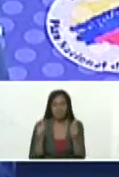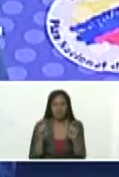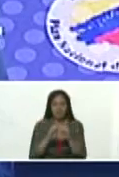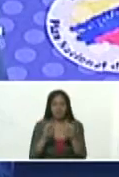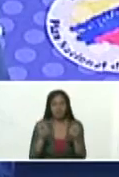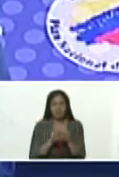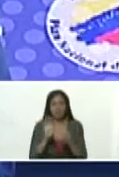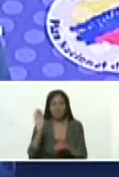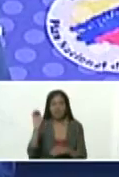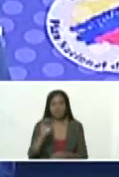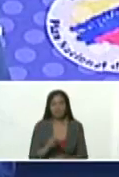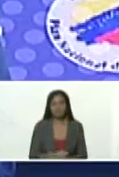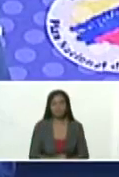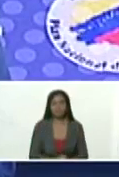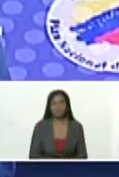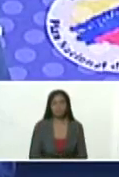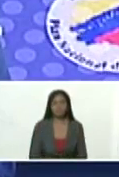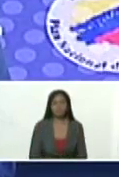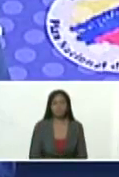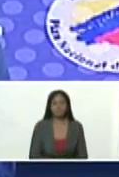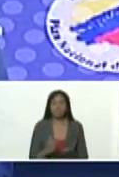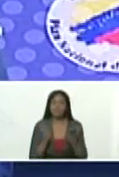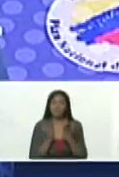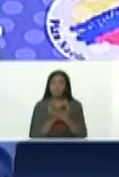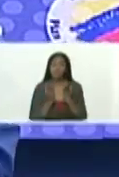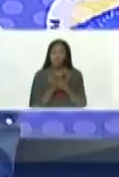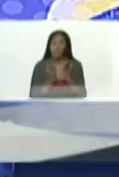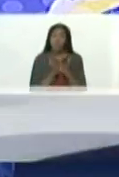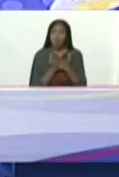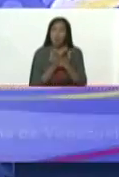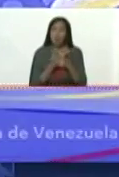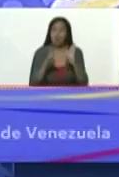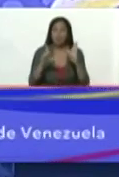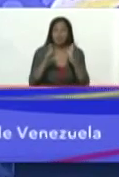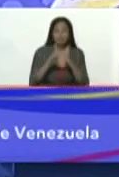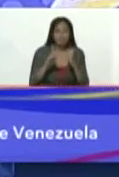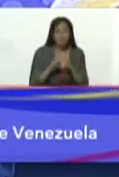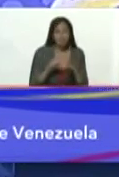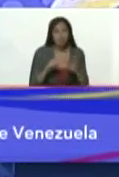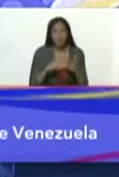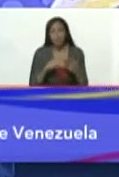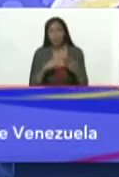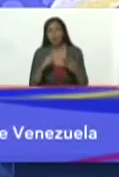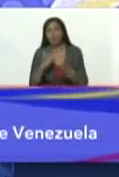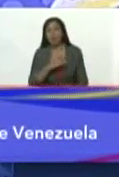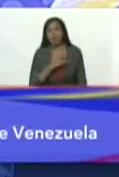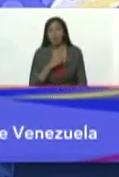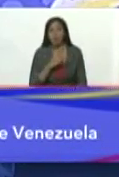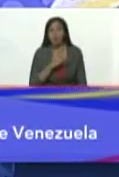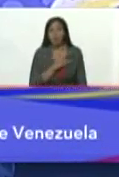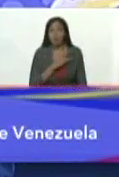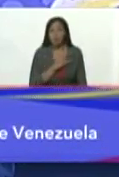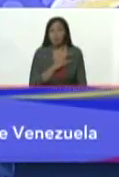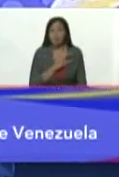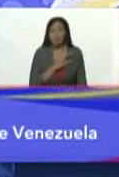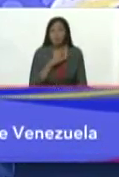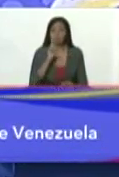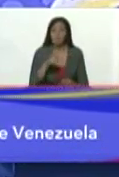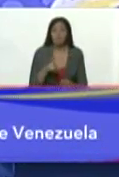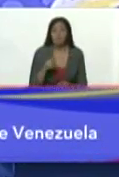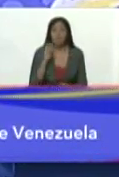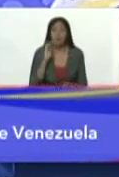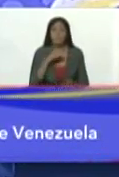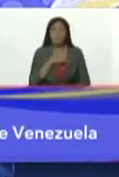país, la escuela, el liceo, la universidad y las misiones